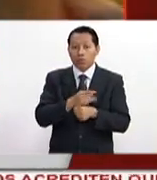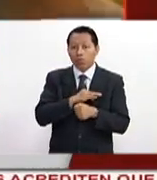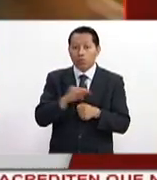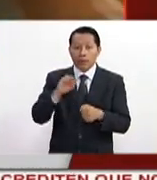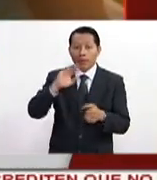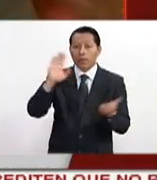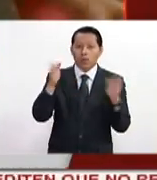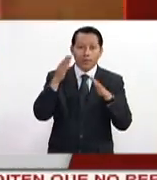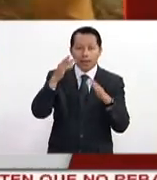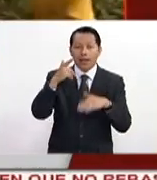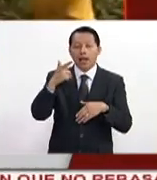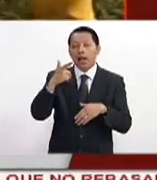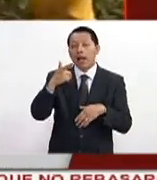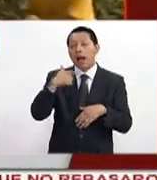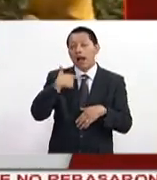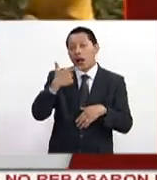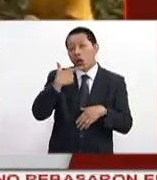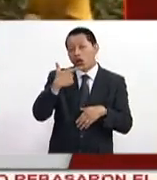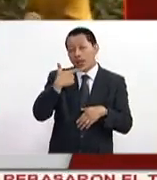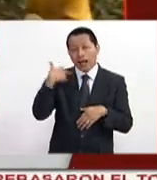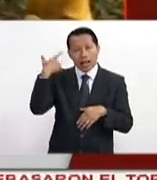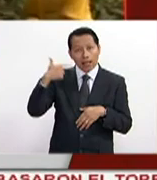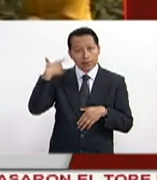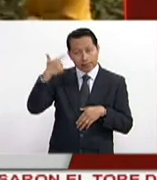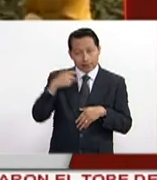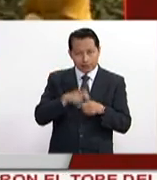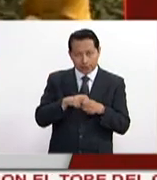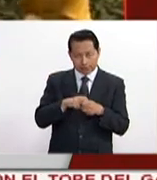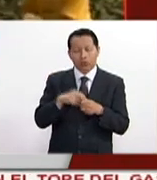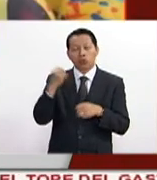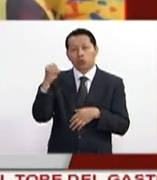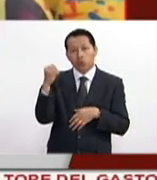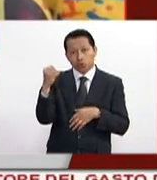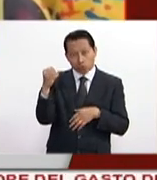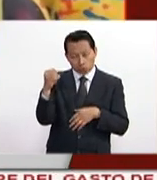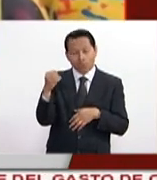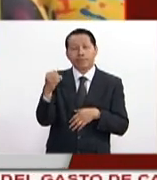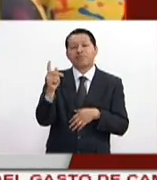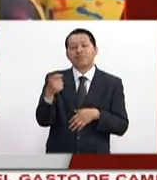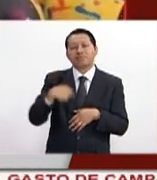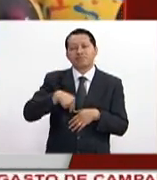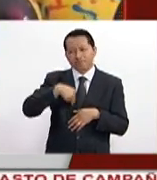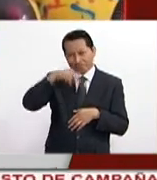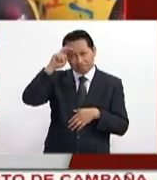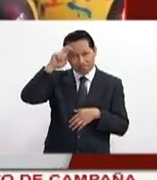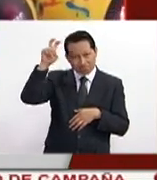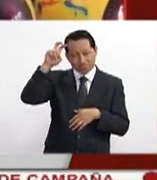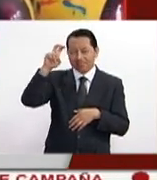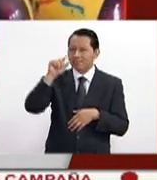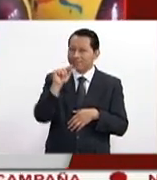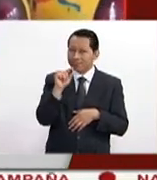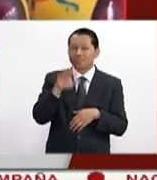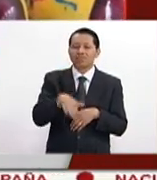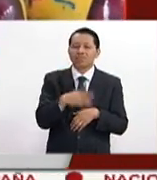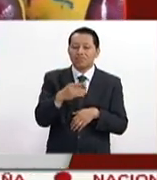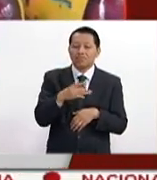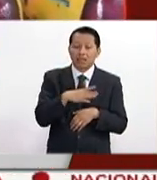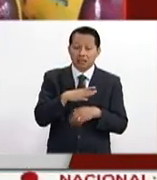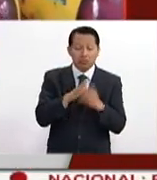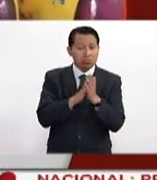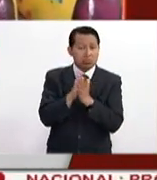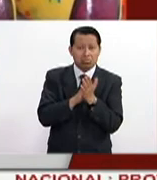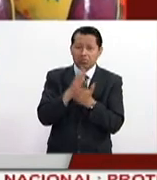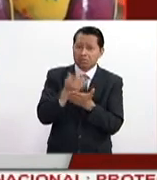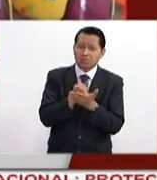Mundial, a Londres, en octubre. Realmente nuestras expectativas eran muy bajas porque hay chocolateros que